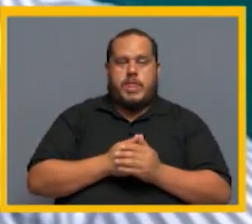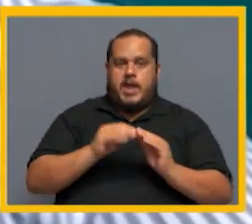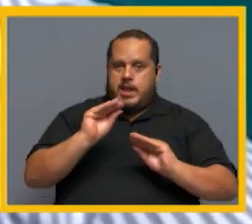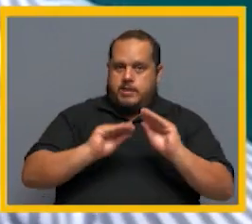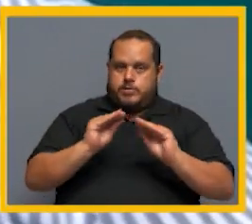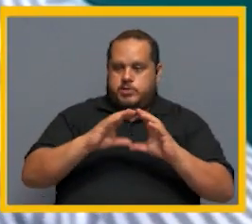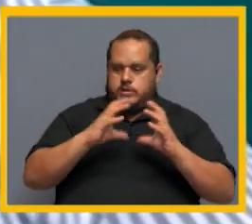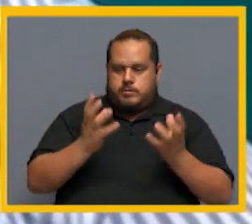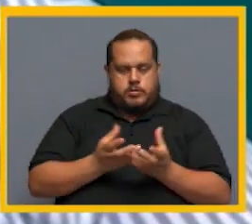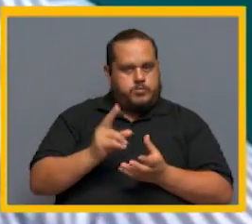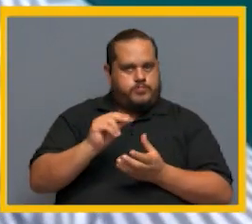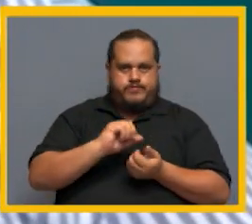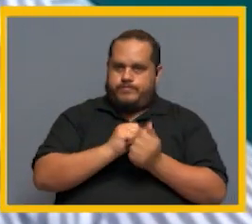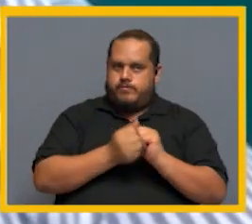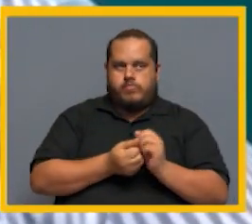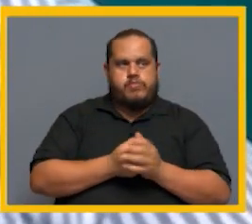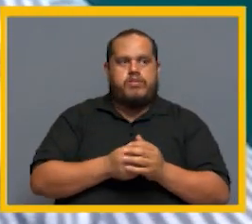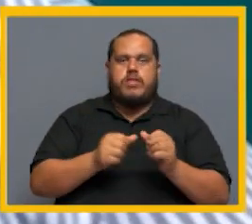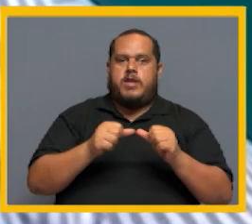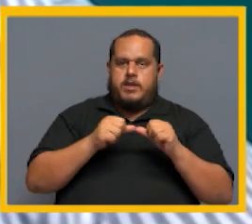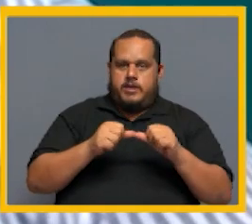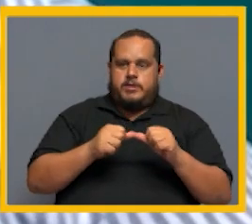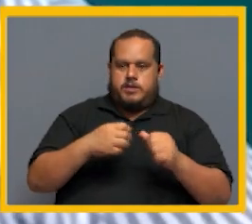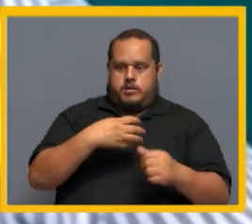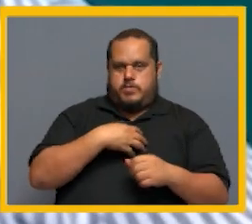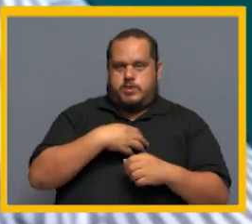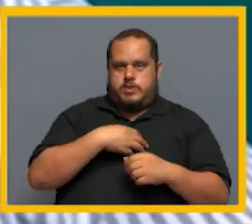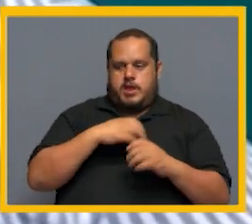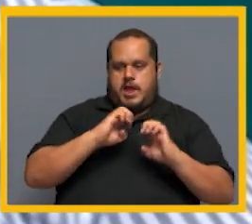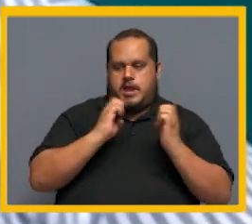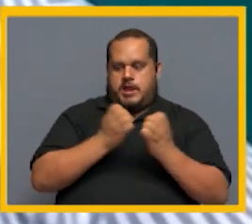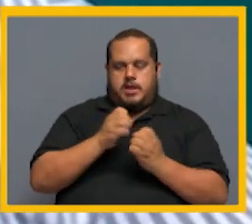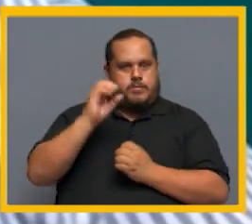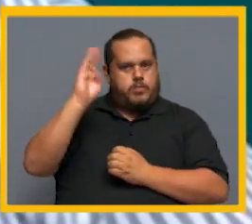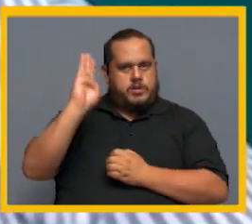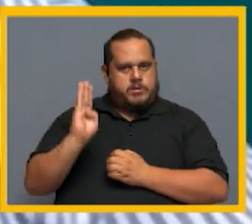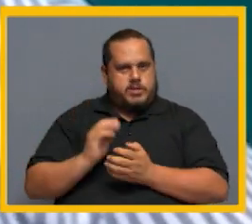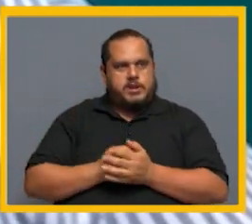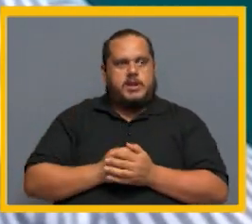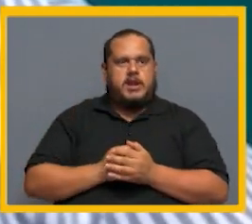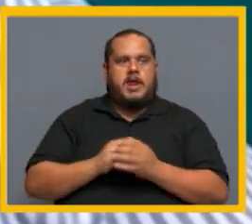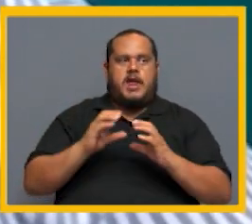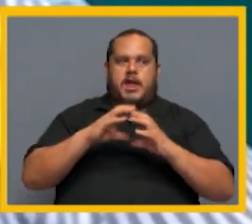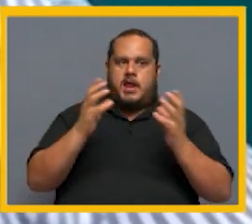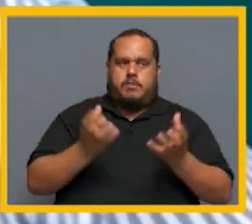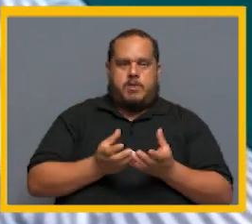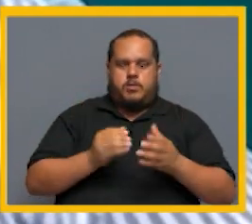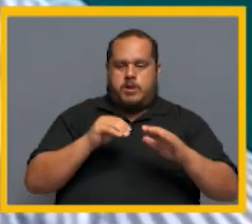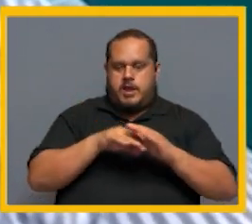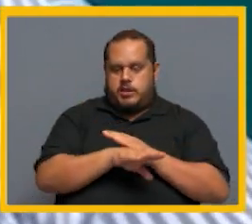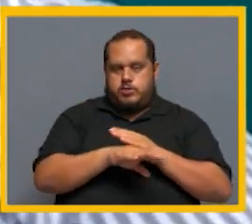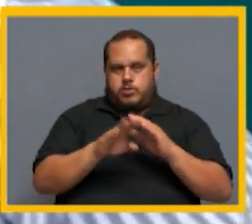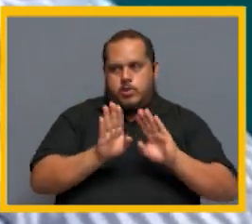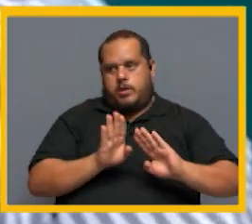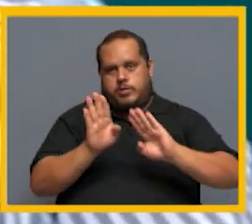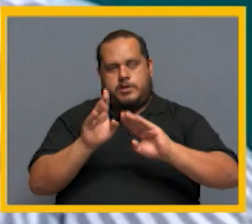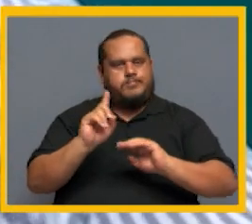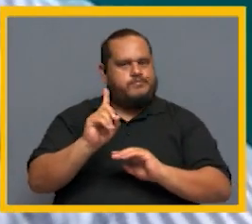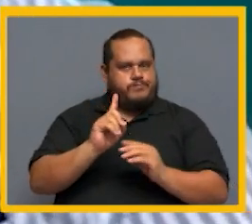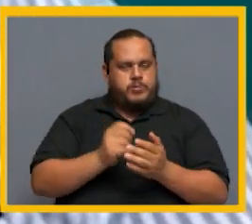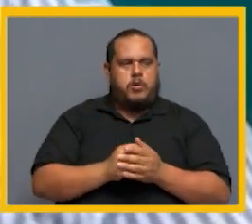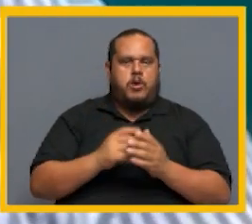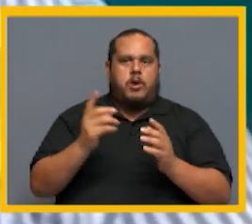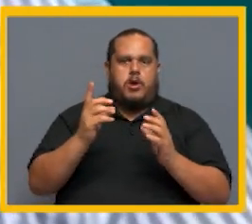no cambió. Siguió perteneciendo al equipo de Brasil. ¿El balón entró directamente a portería? No. Eso es cuando le pega